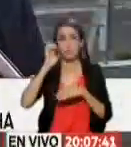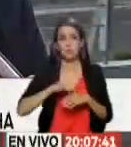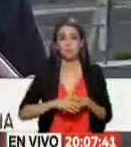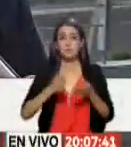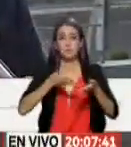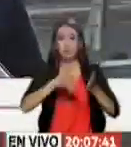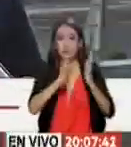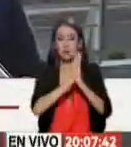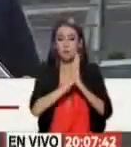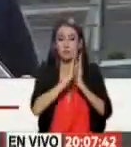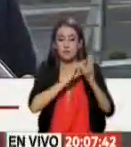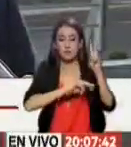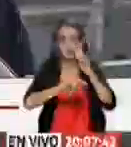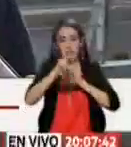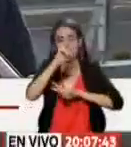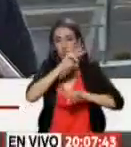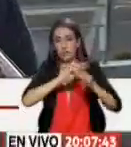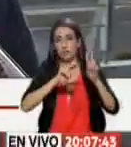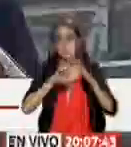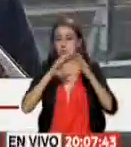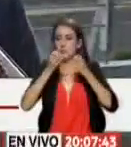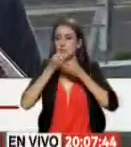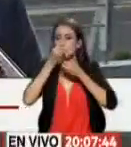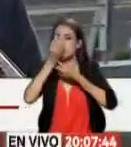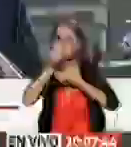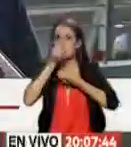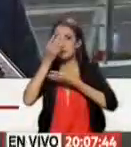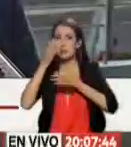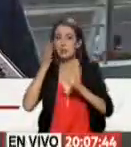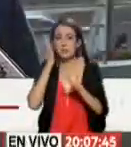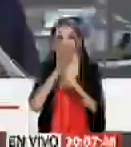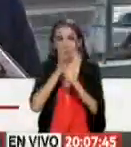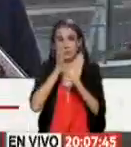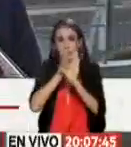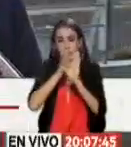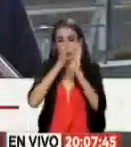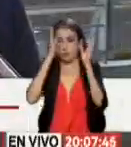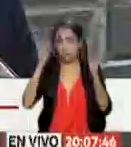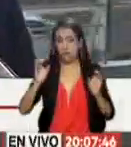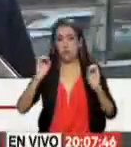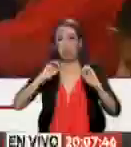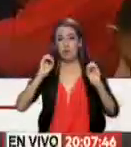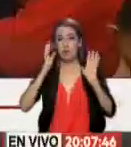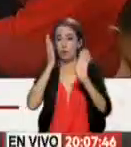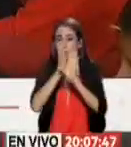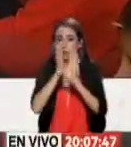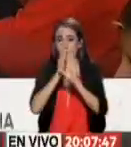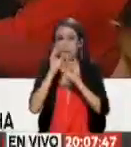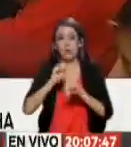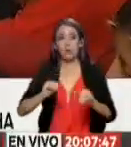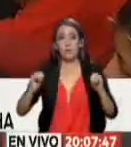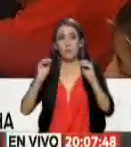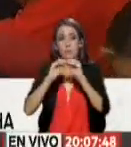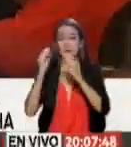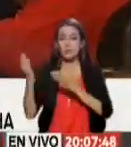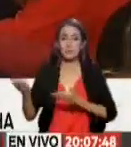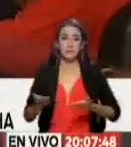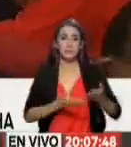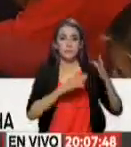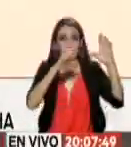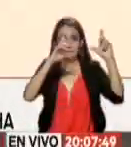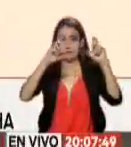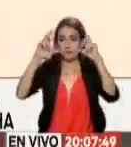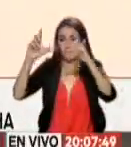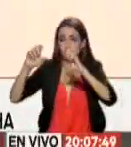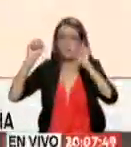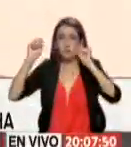analice esto o que emita un informe un psicólogo forense o un psiquiatra forense. Según la defensa de Marta, con las imágenes se